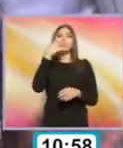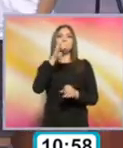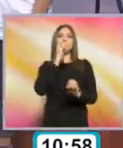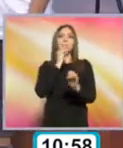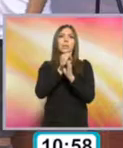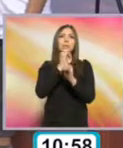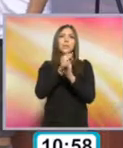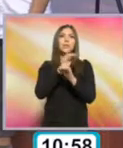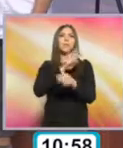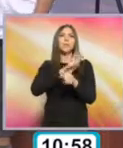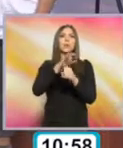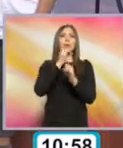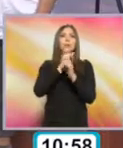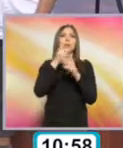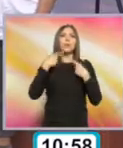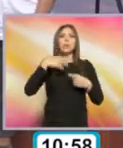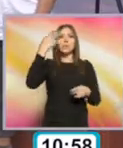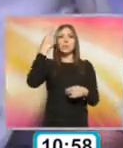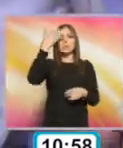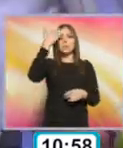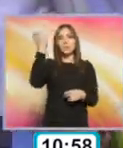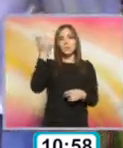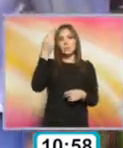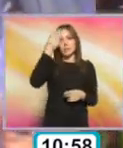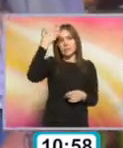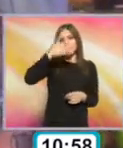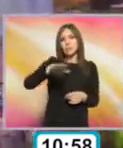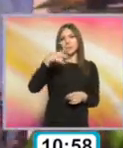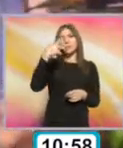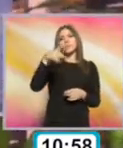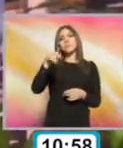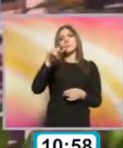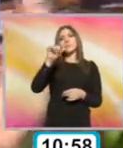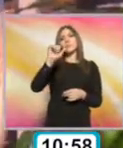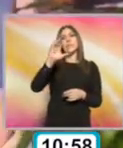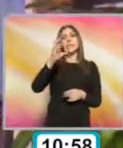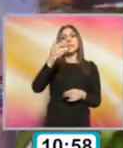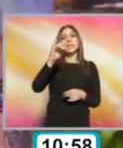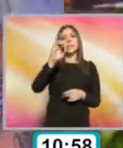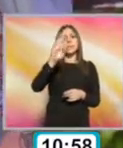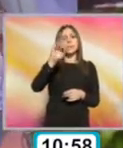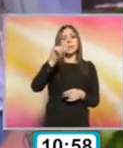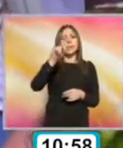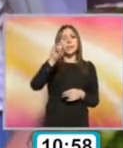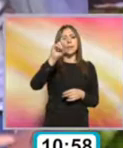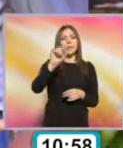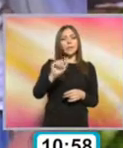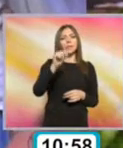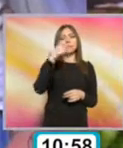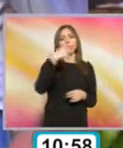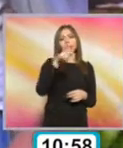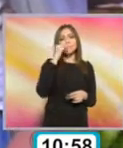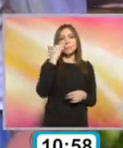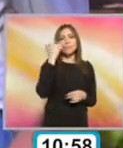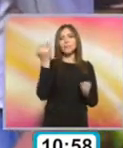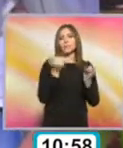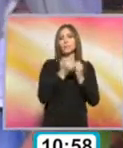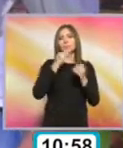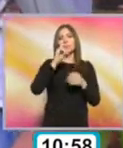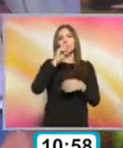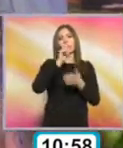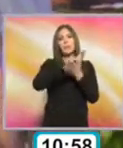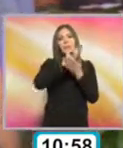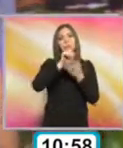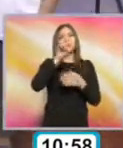ver, las redes sociales para que el público esté atento. En Facebook nos encuentran como Archibanda, en Instagram igual, Archibanda, y también pueden escuchar nuestra música en